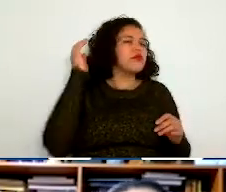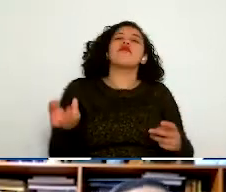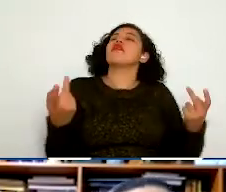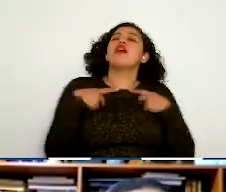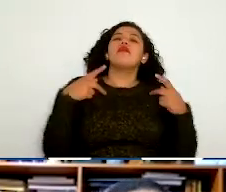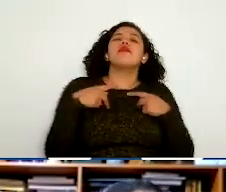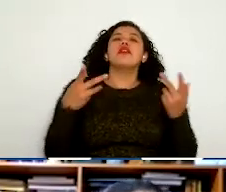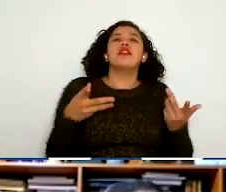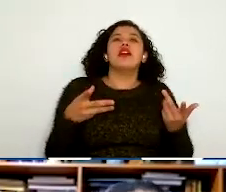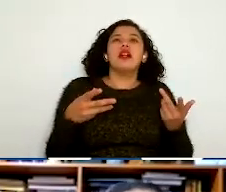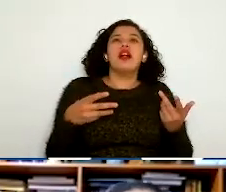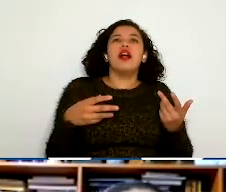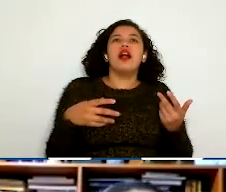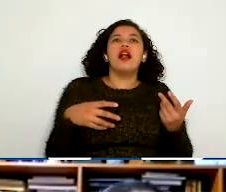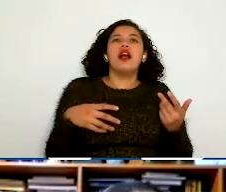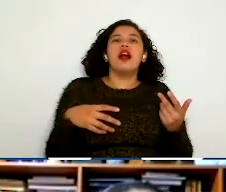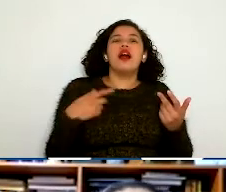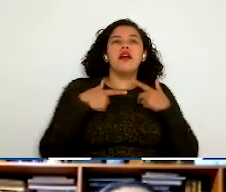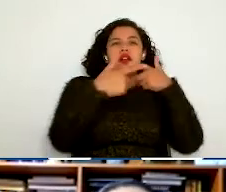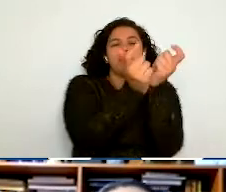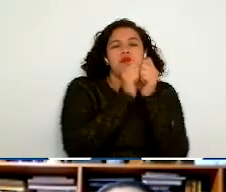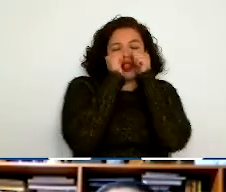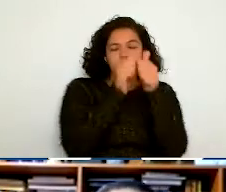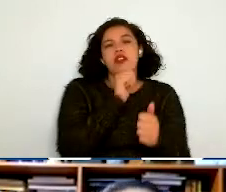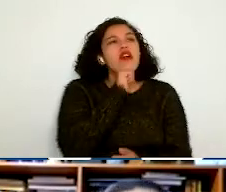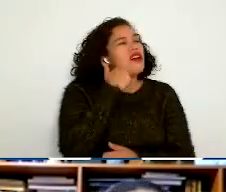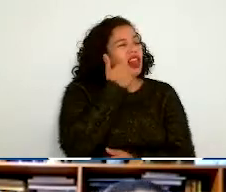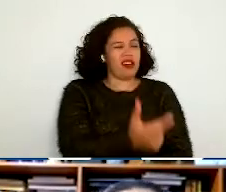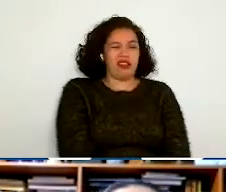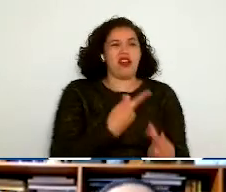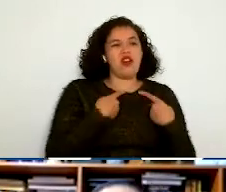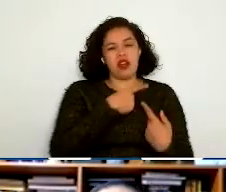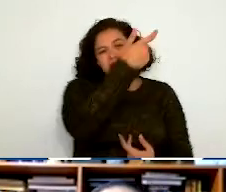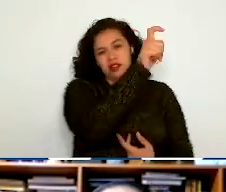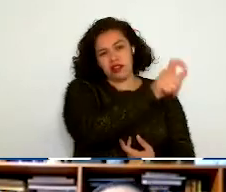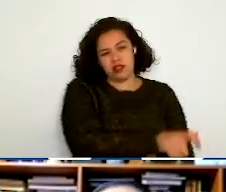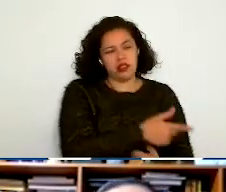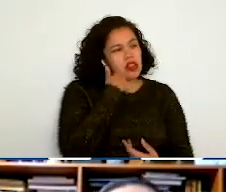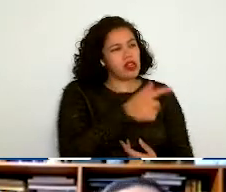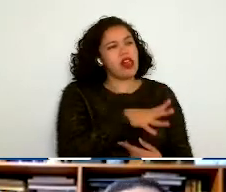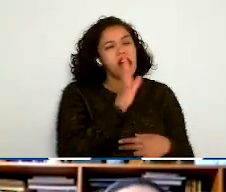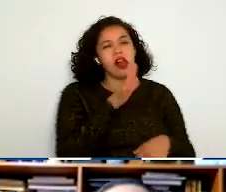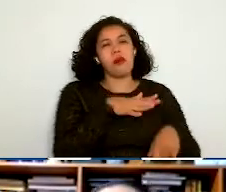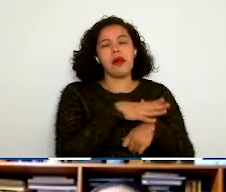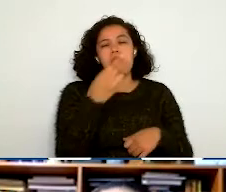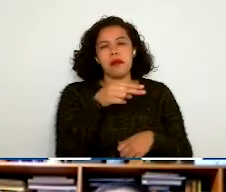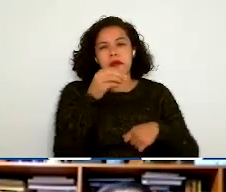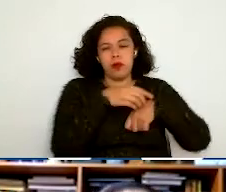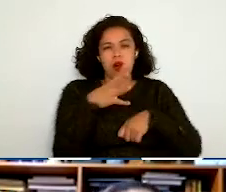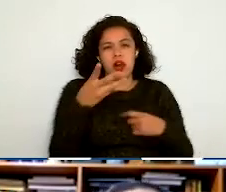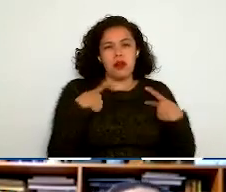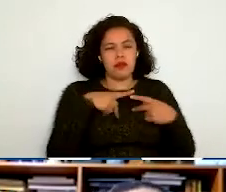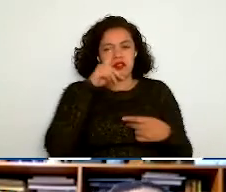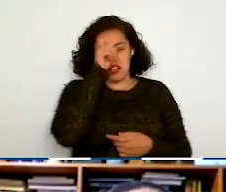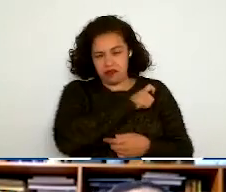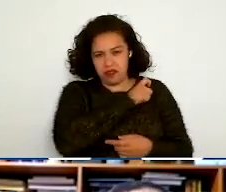a lo mejor atender a cierta población o a cierta persona, porque incluso hasta se le da como sobrenombres como personas